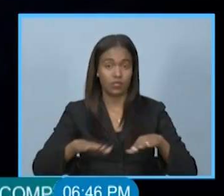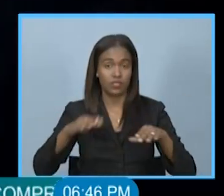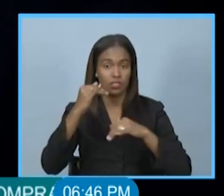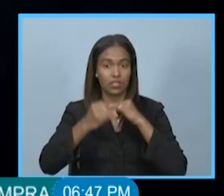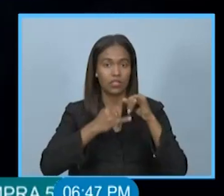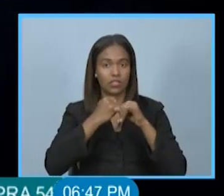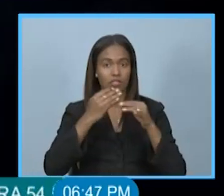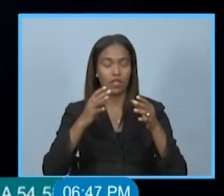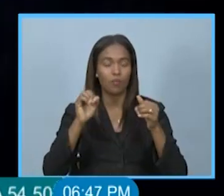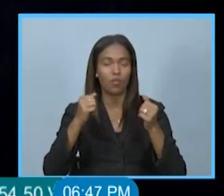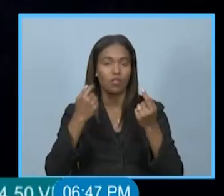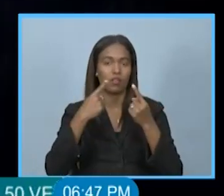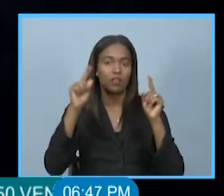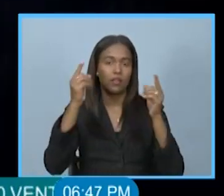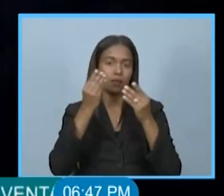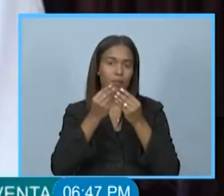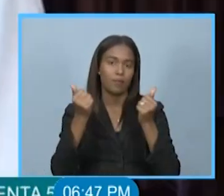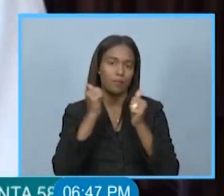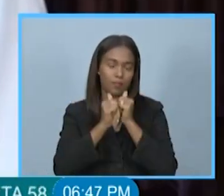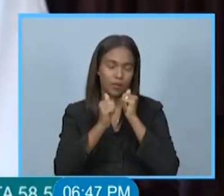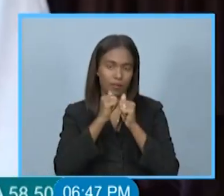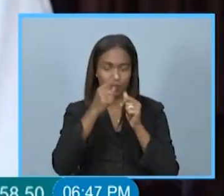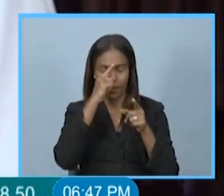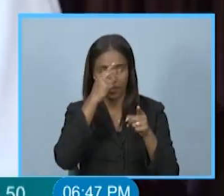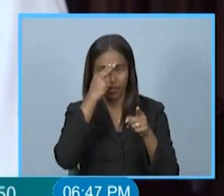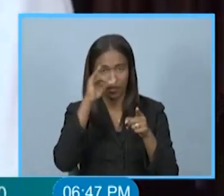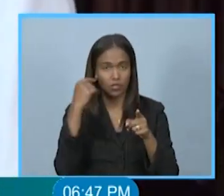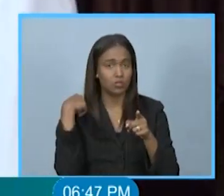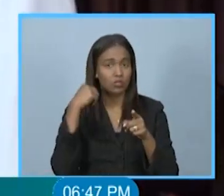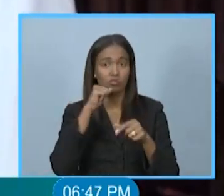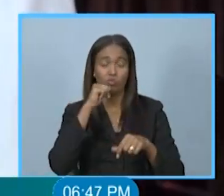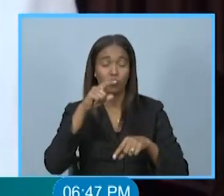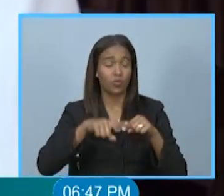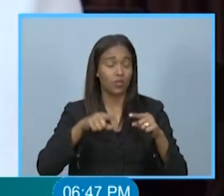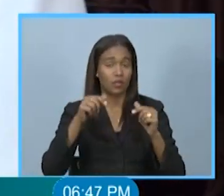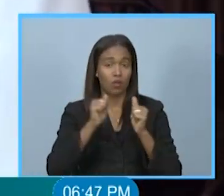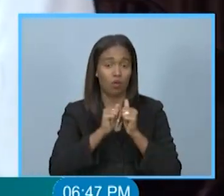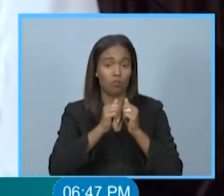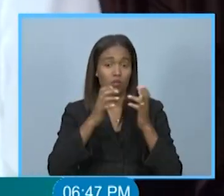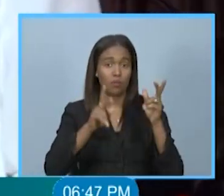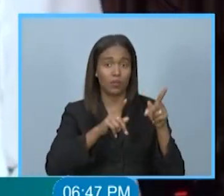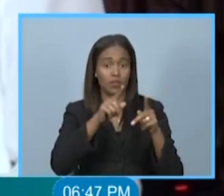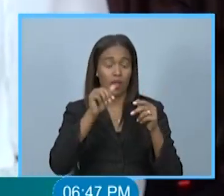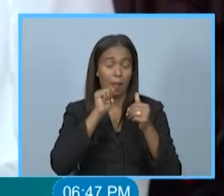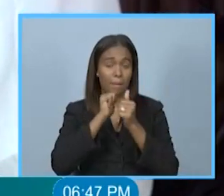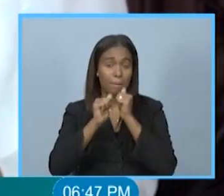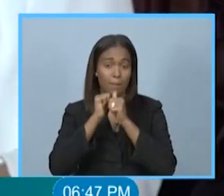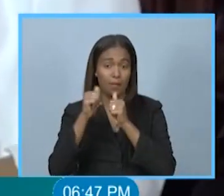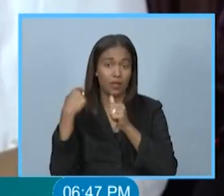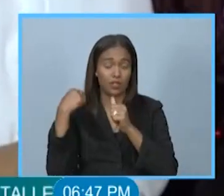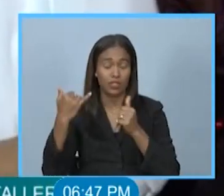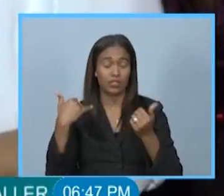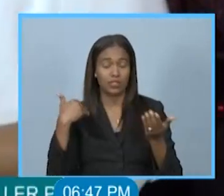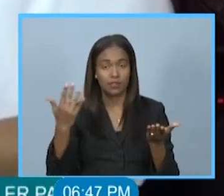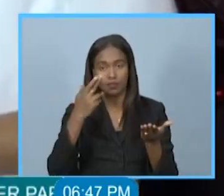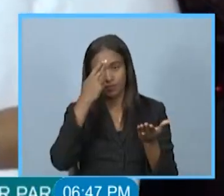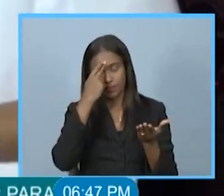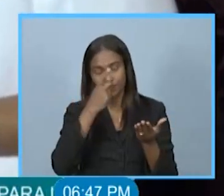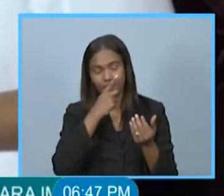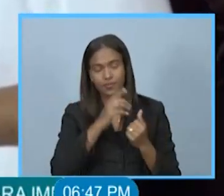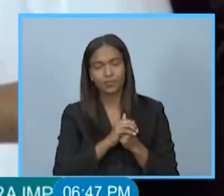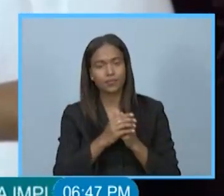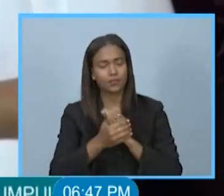Encuentran una solución para Haití nosotros no podemos realmente con la alta población y los problemas que tenemos como país como